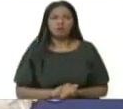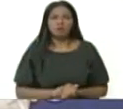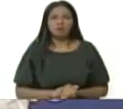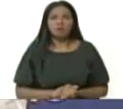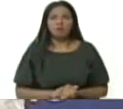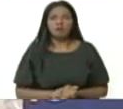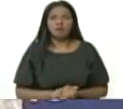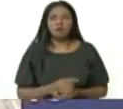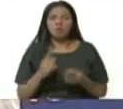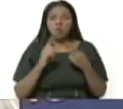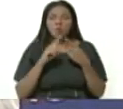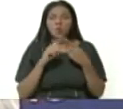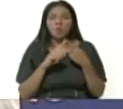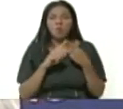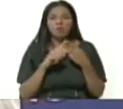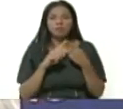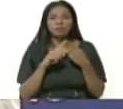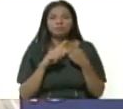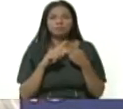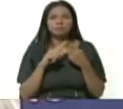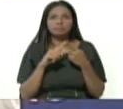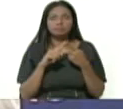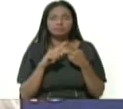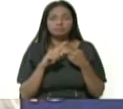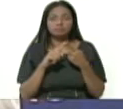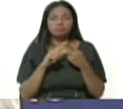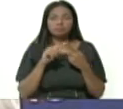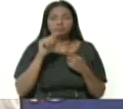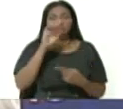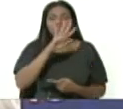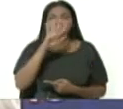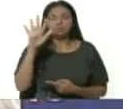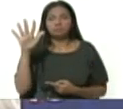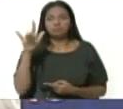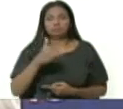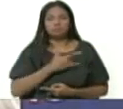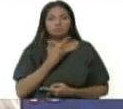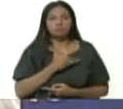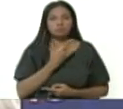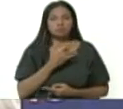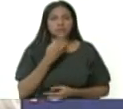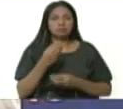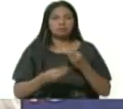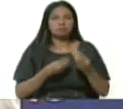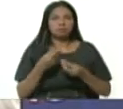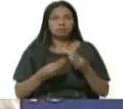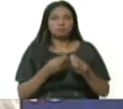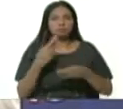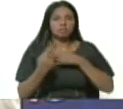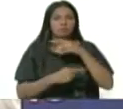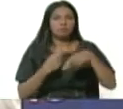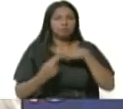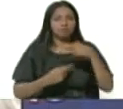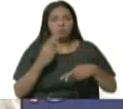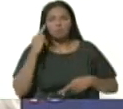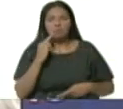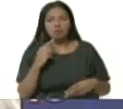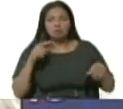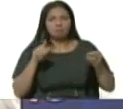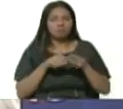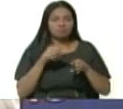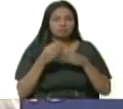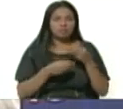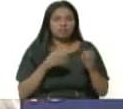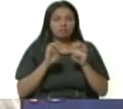Es una de las 55 universidades creadas por la Revolución Bolivariana,